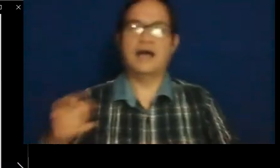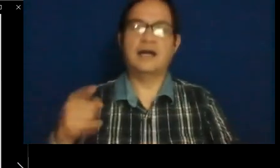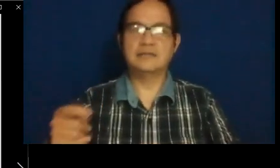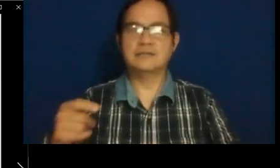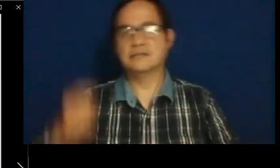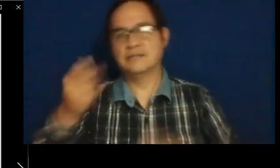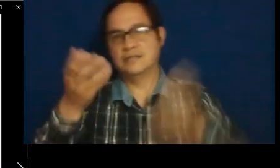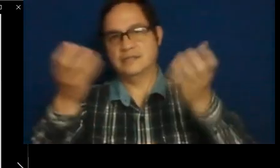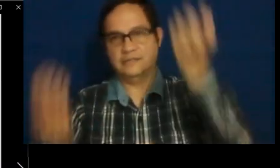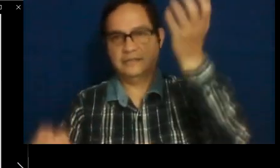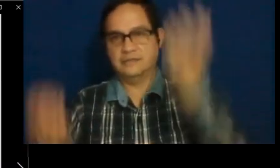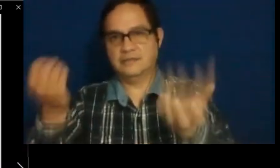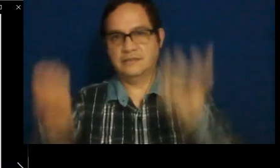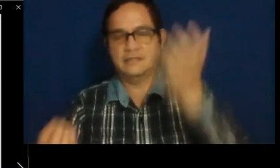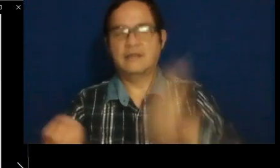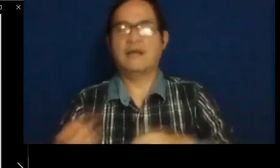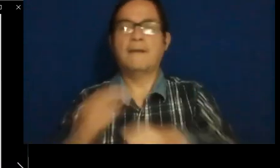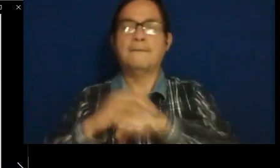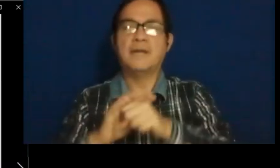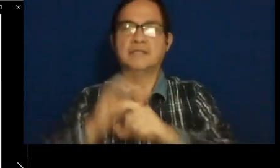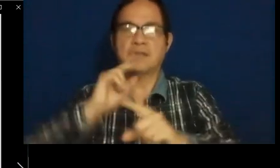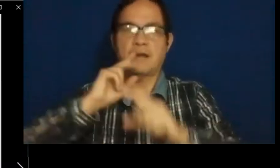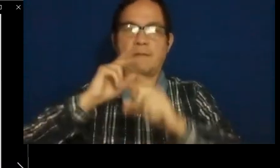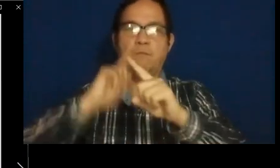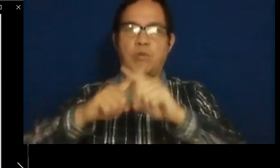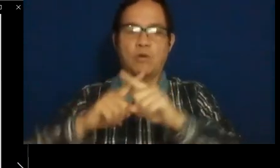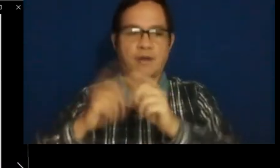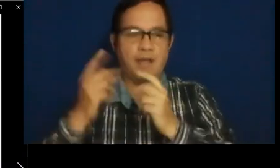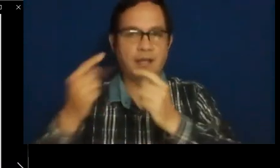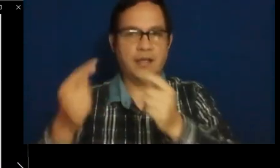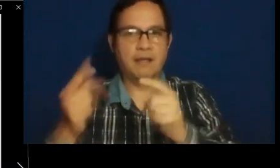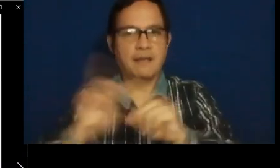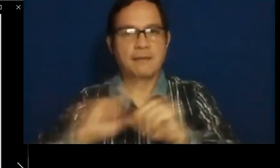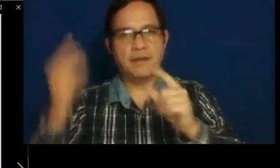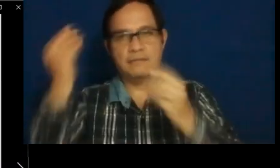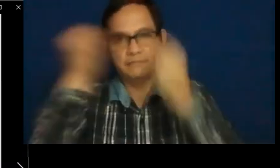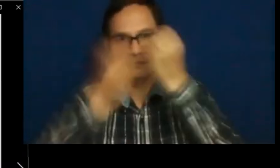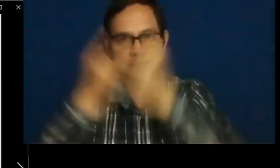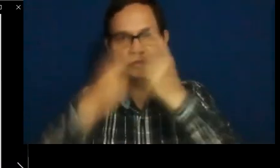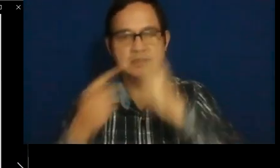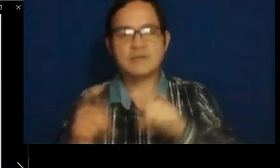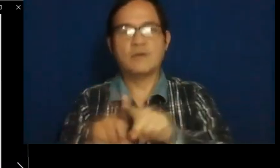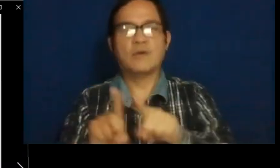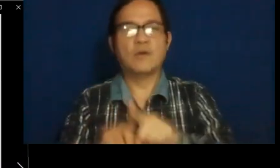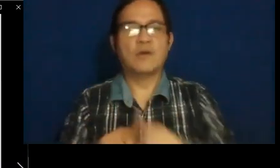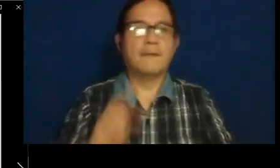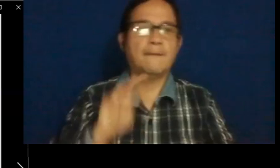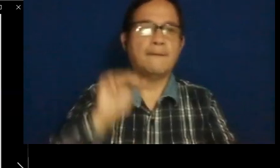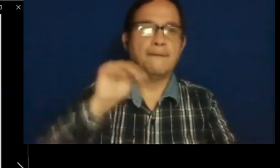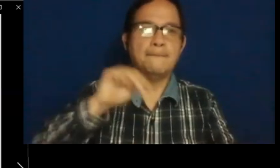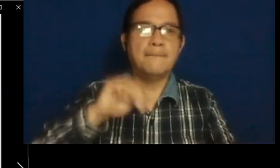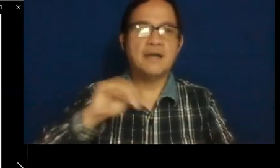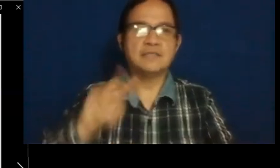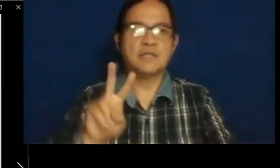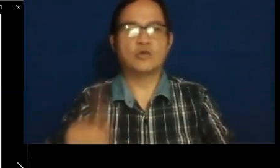entonces todo esto lo voy a igualar a masa por aceleración. Pero estoy haciendo el análisis en la masa 2. Por lo tanto coloco masa 2 por